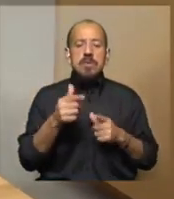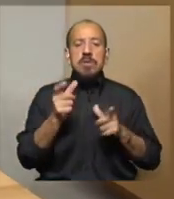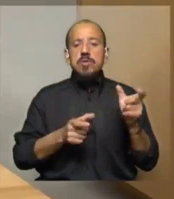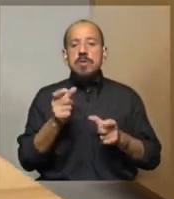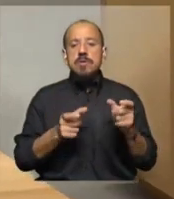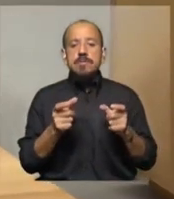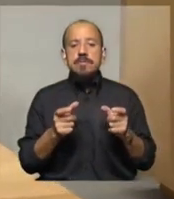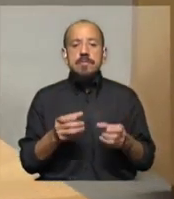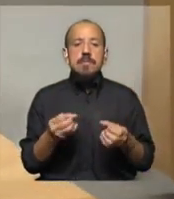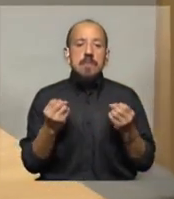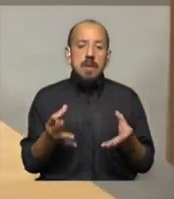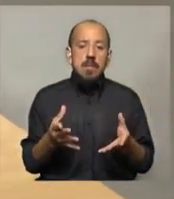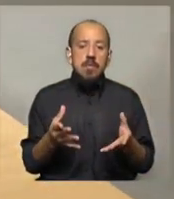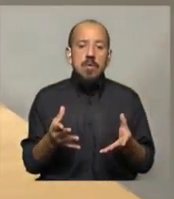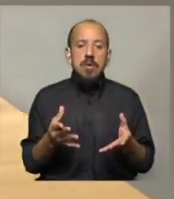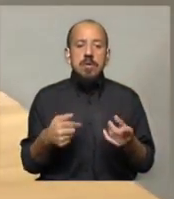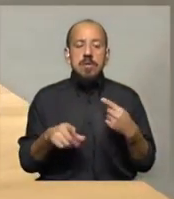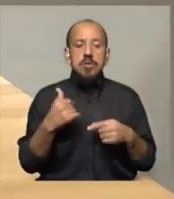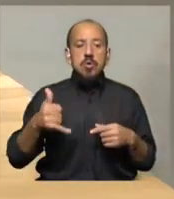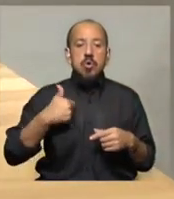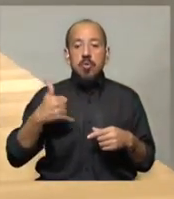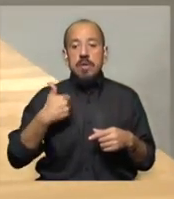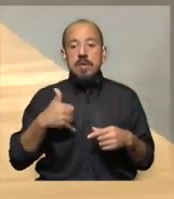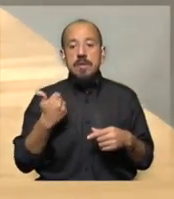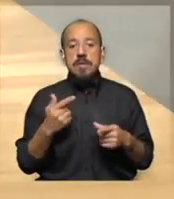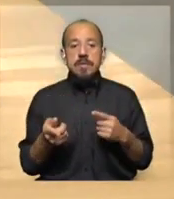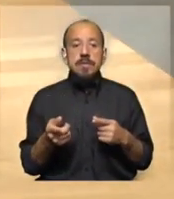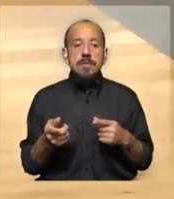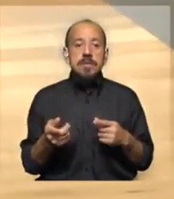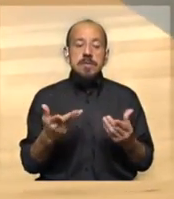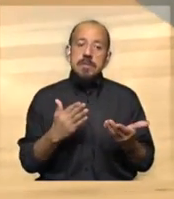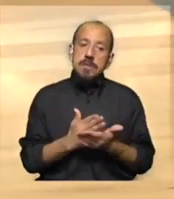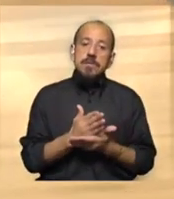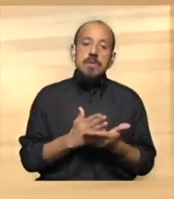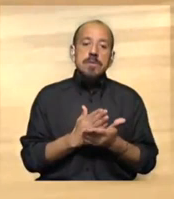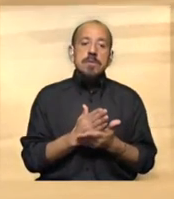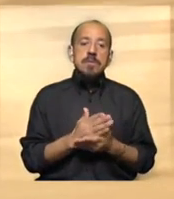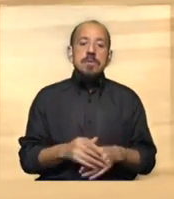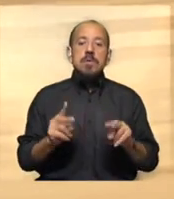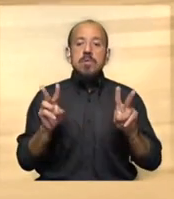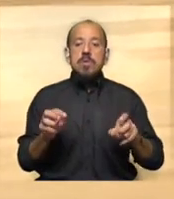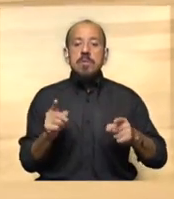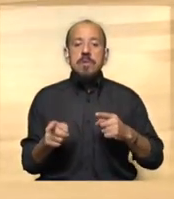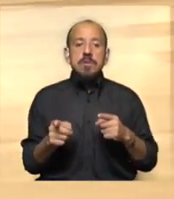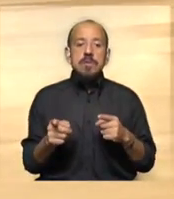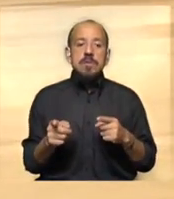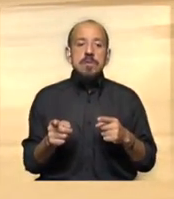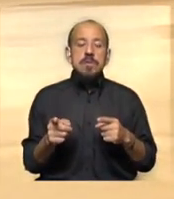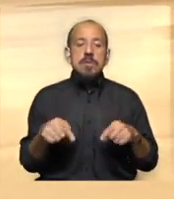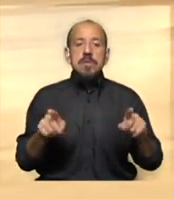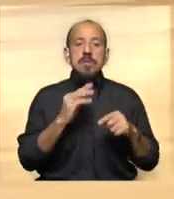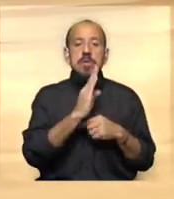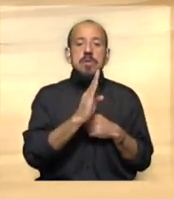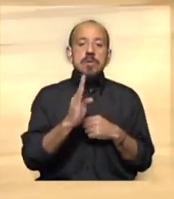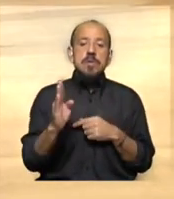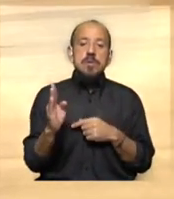porque son lectores este y siempre con un tema particular en torno de esos libros